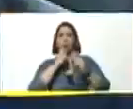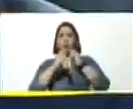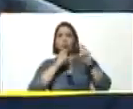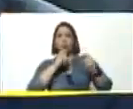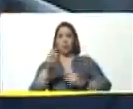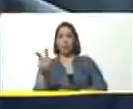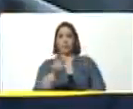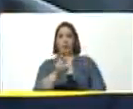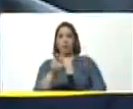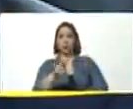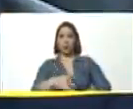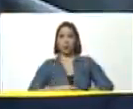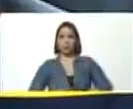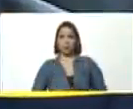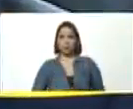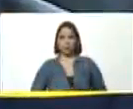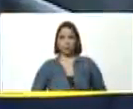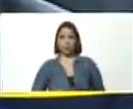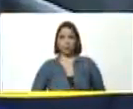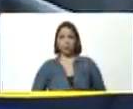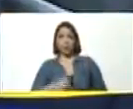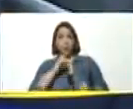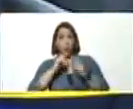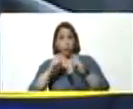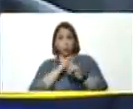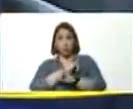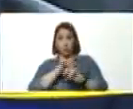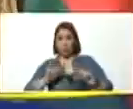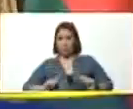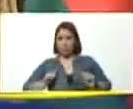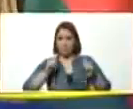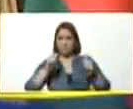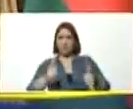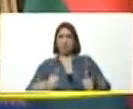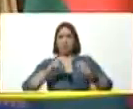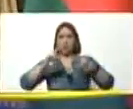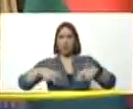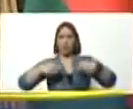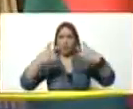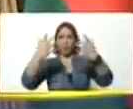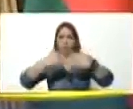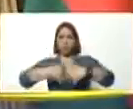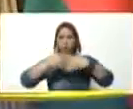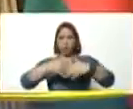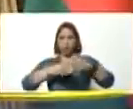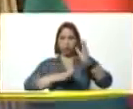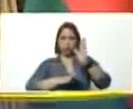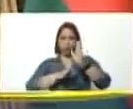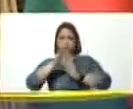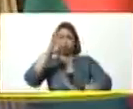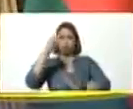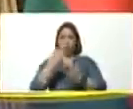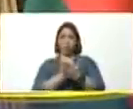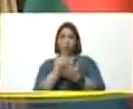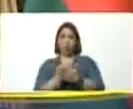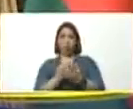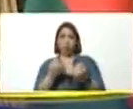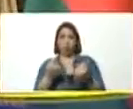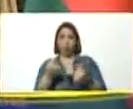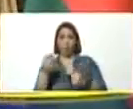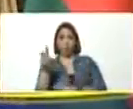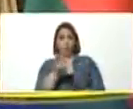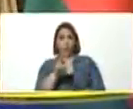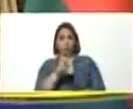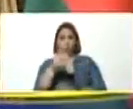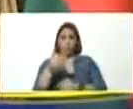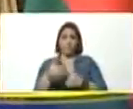Venezuela. El turismo ya empieza a ser un nuevo motor de crecimiento económico en el país, de